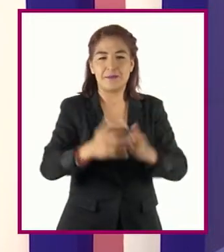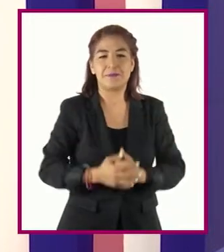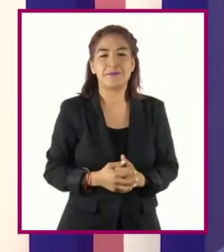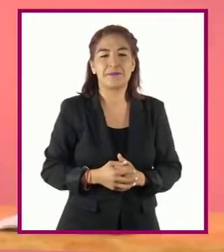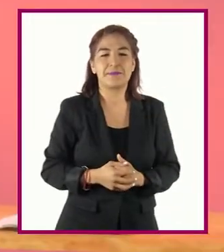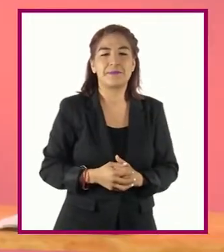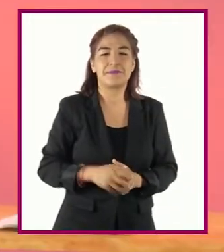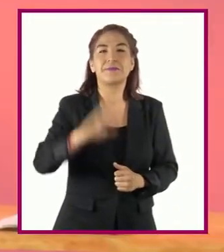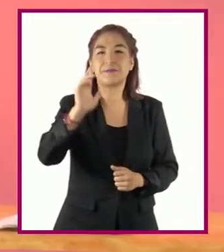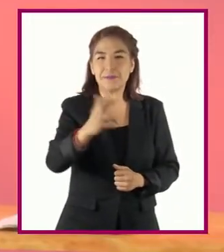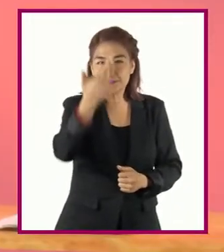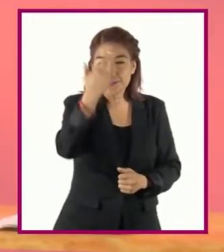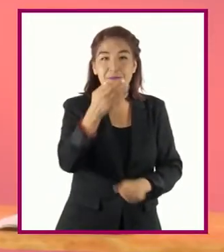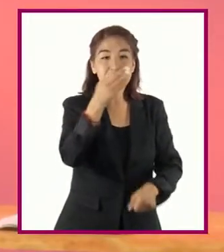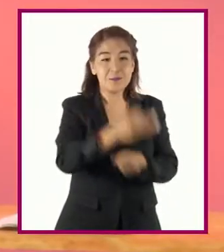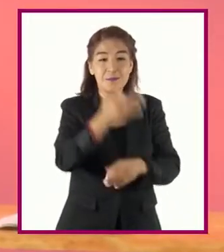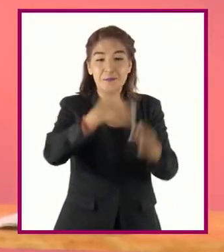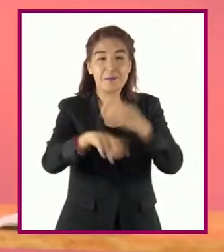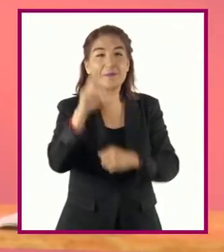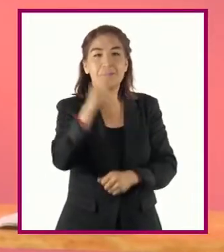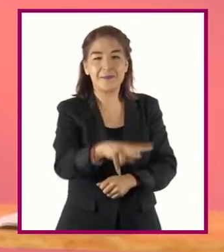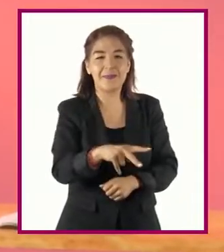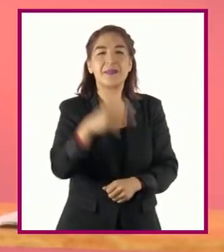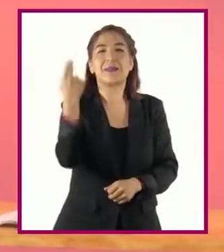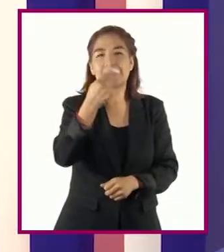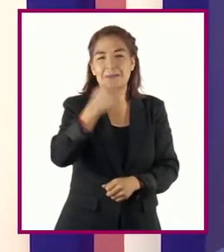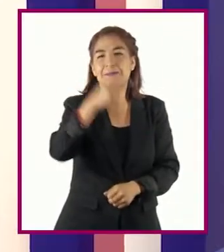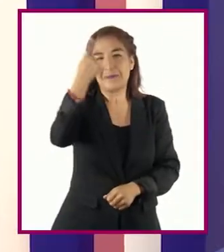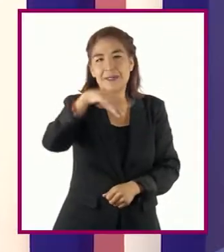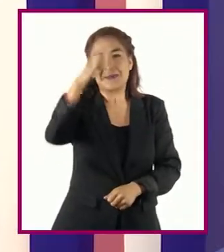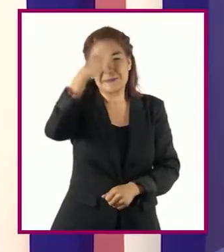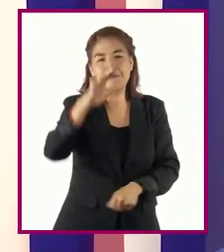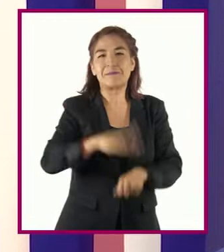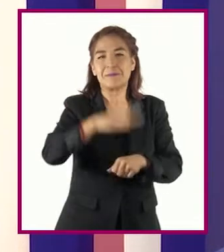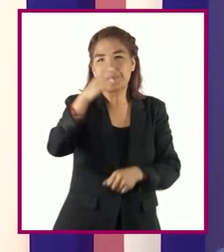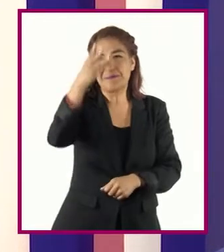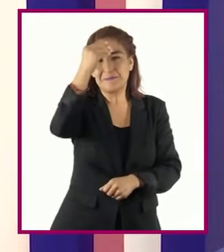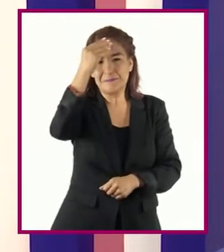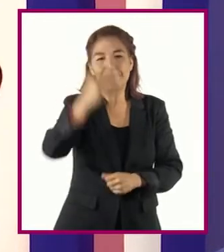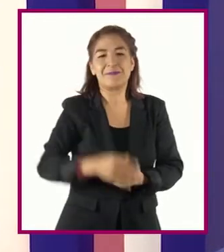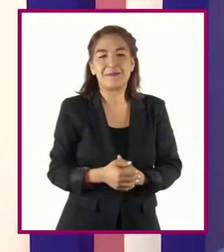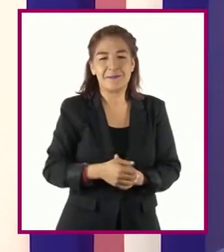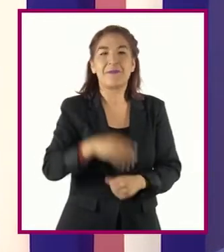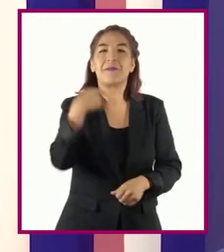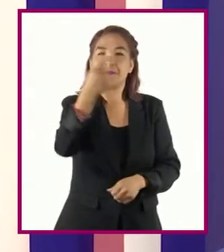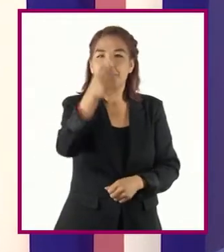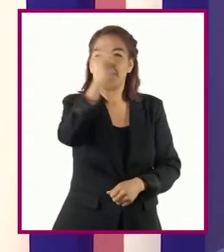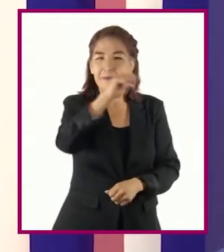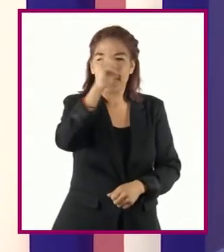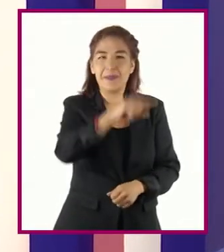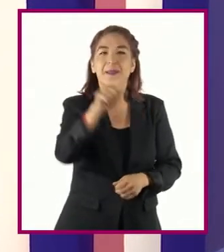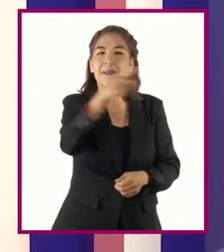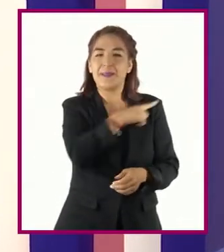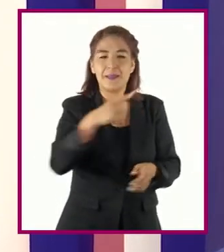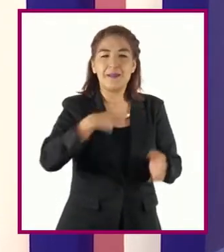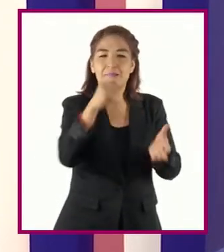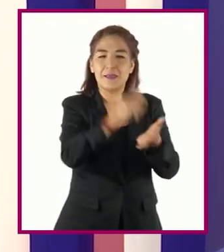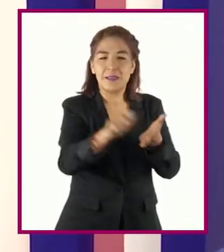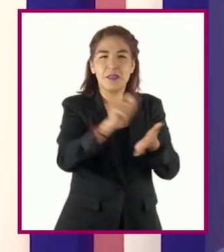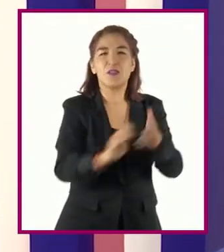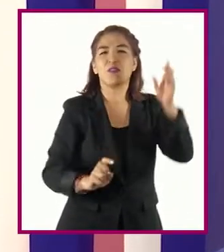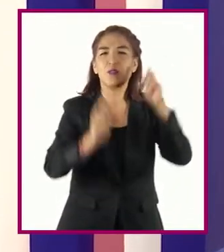texto. Recuerden que todo lo que vean es para reforzar su conocimiento, así que les recomiendo llevar un registro de